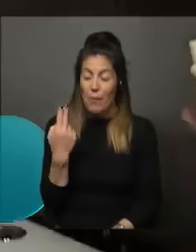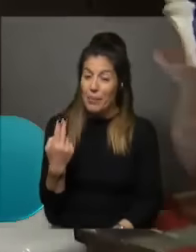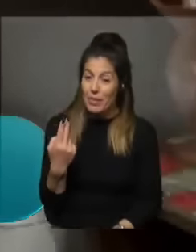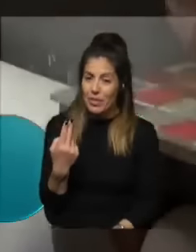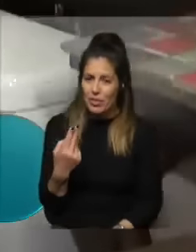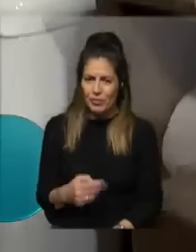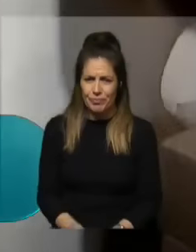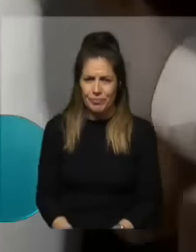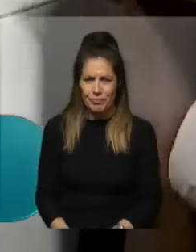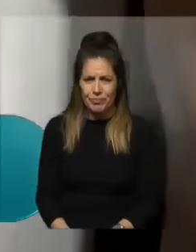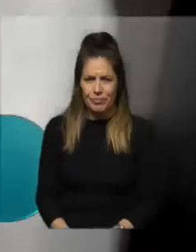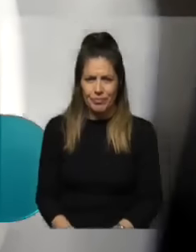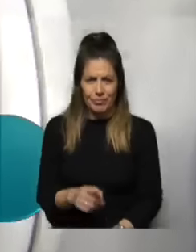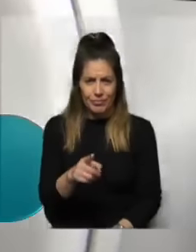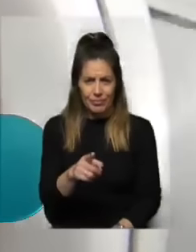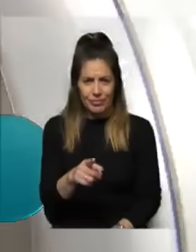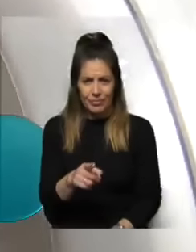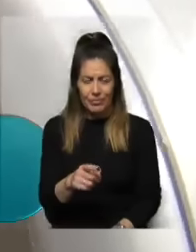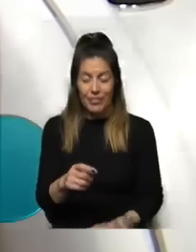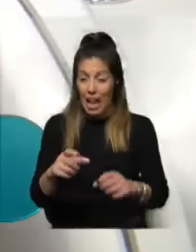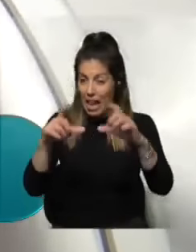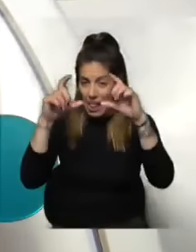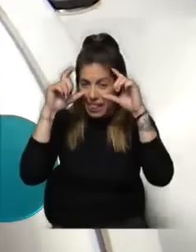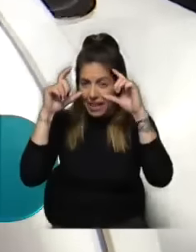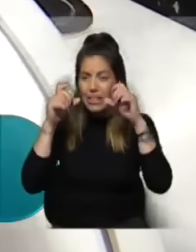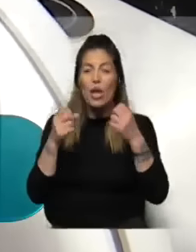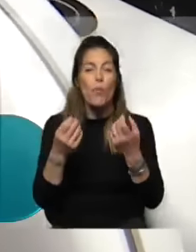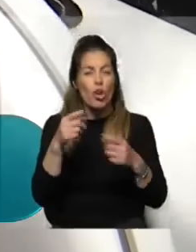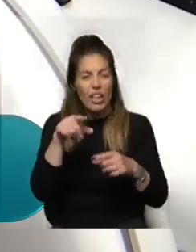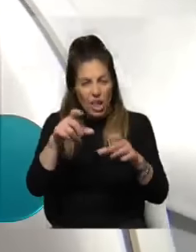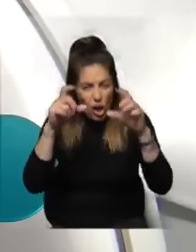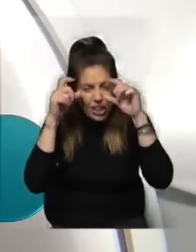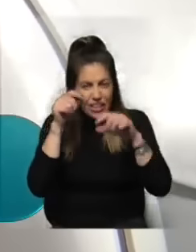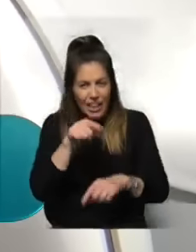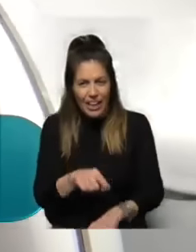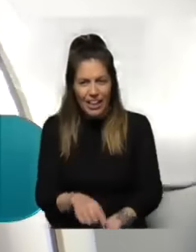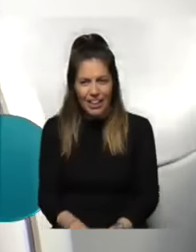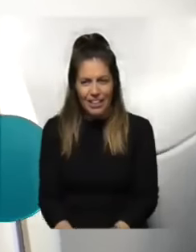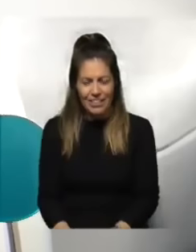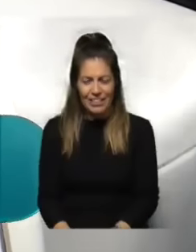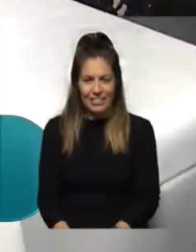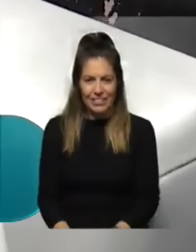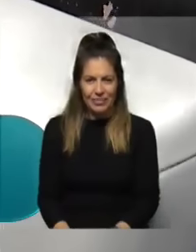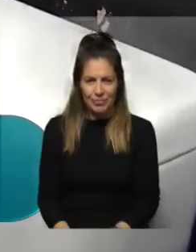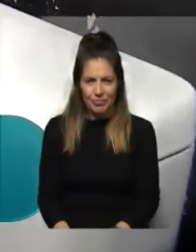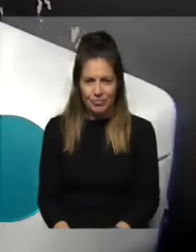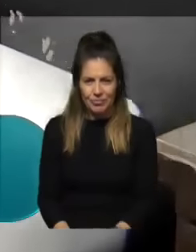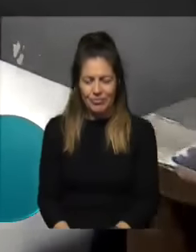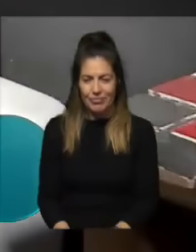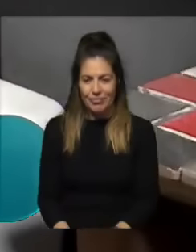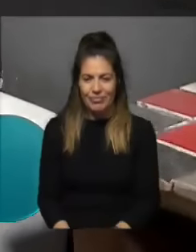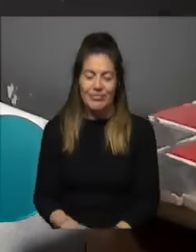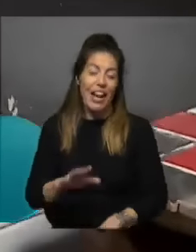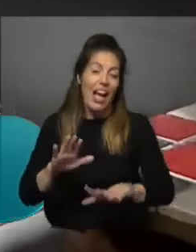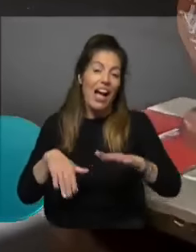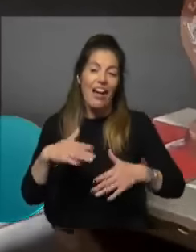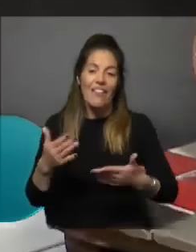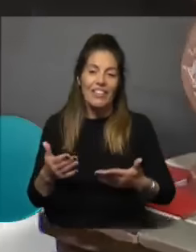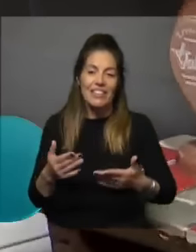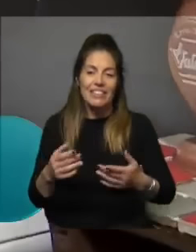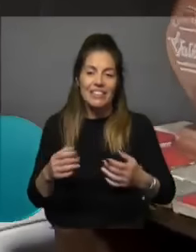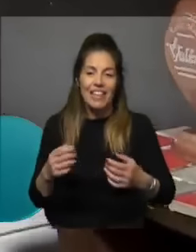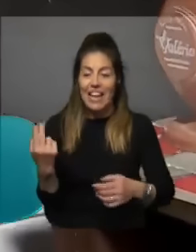una colección de lentes, vecino. ¿Por qué los lentes acá, va? Viste que a uno se le... A veces en el